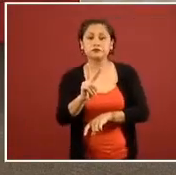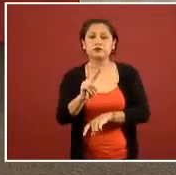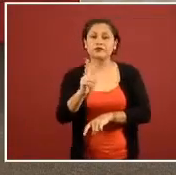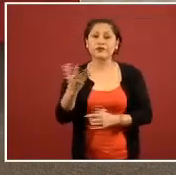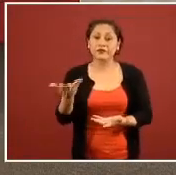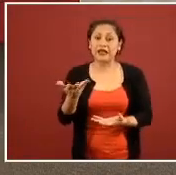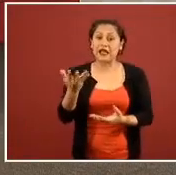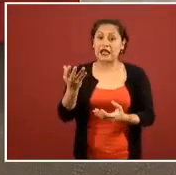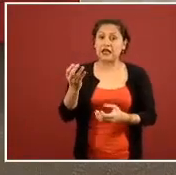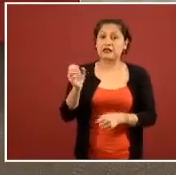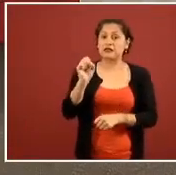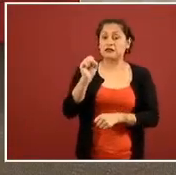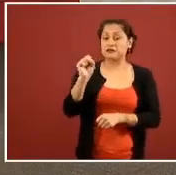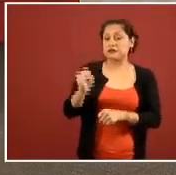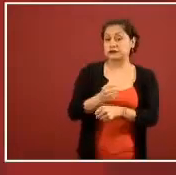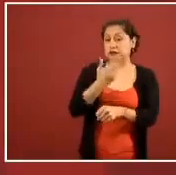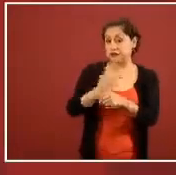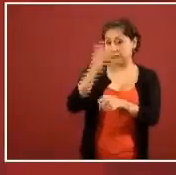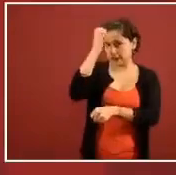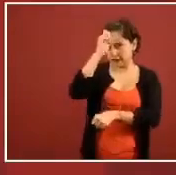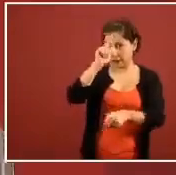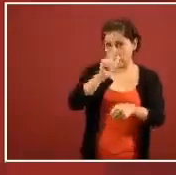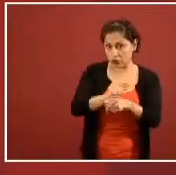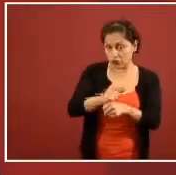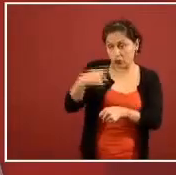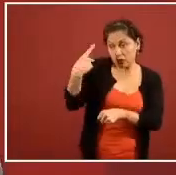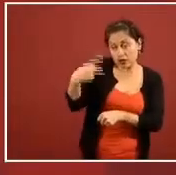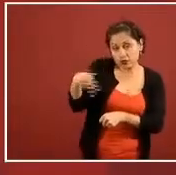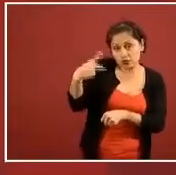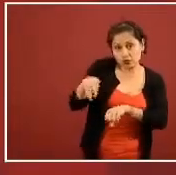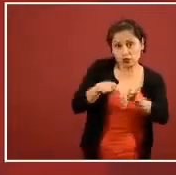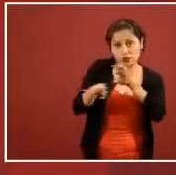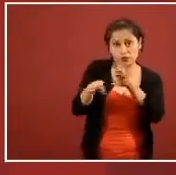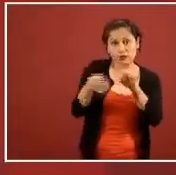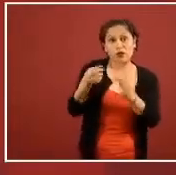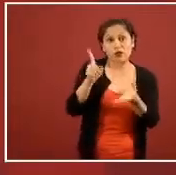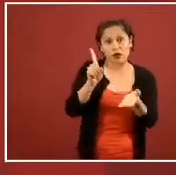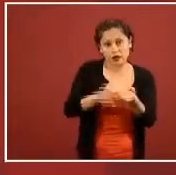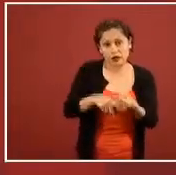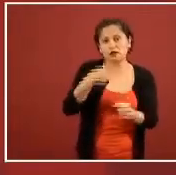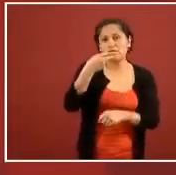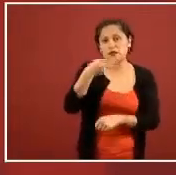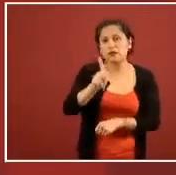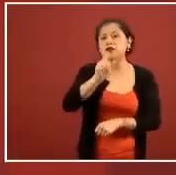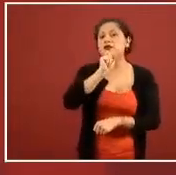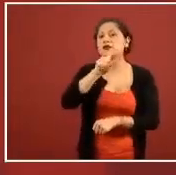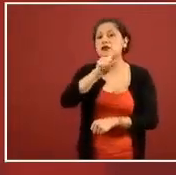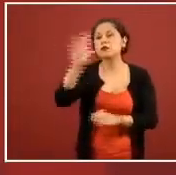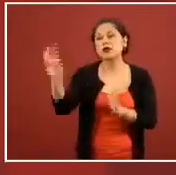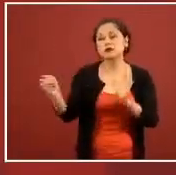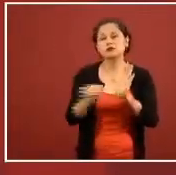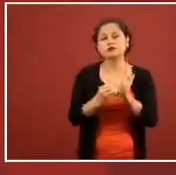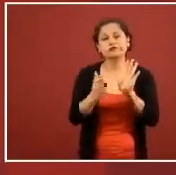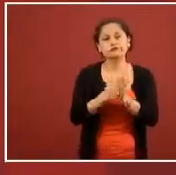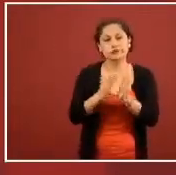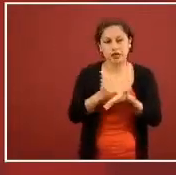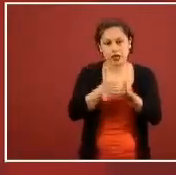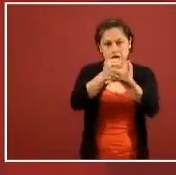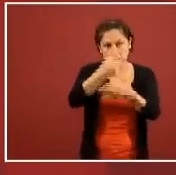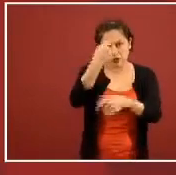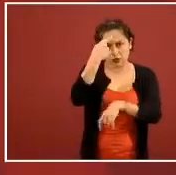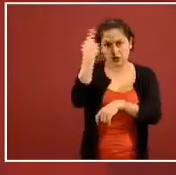formidable en su campo de acción y lo ha puesto al servicio de la respuesta a COVID. Mi agradecimiento también a la